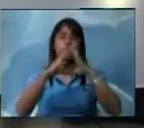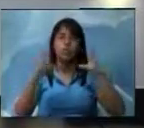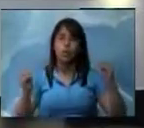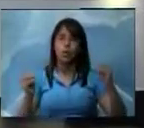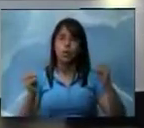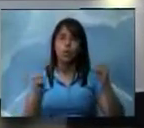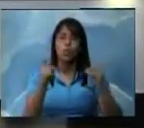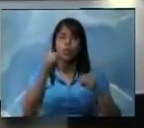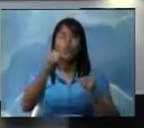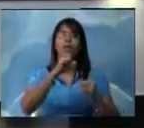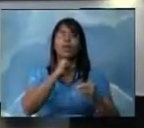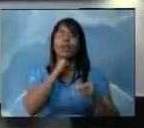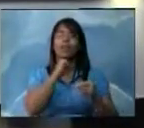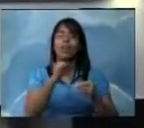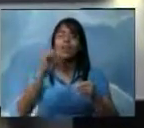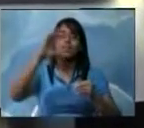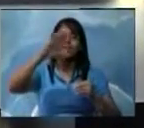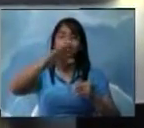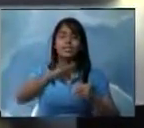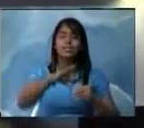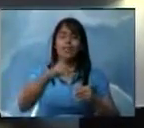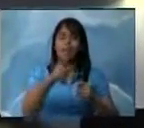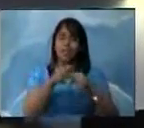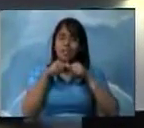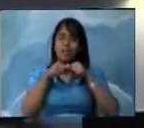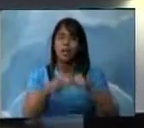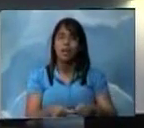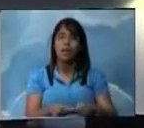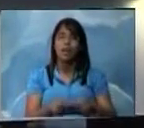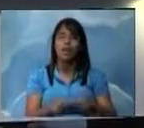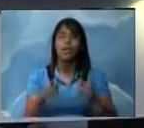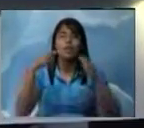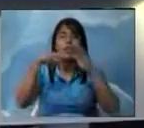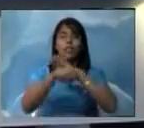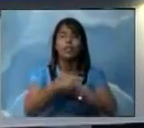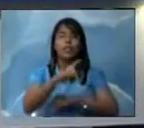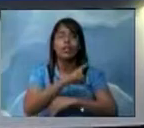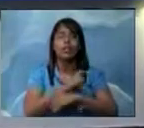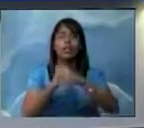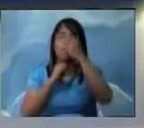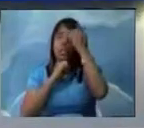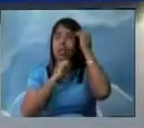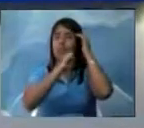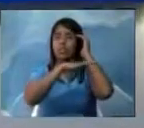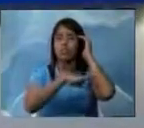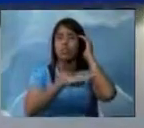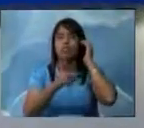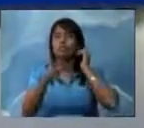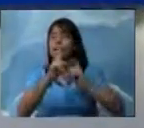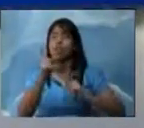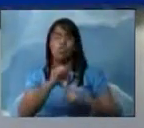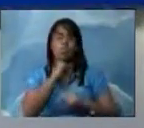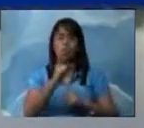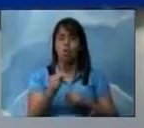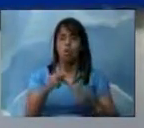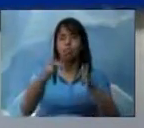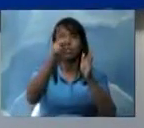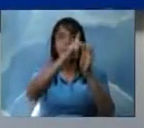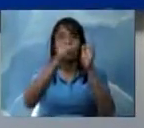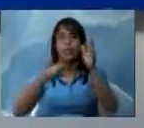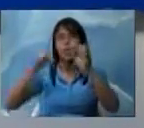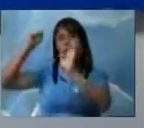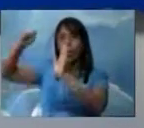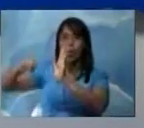absolutamente todo, está enmarcado dentro de la historia. Esto no es una